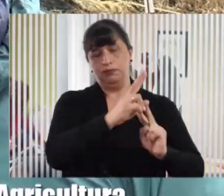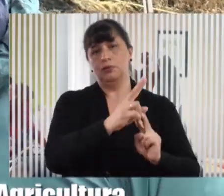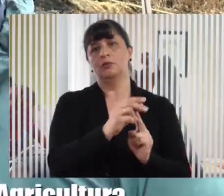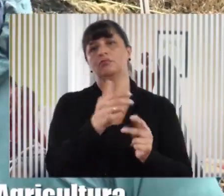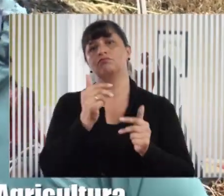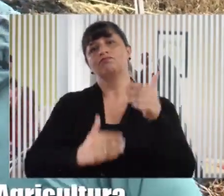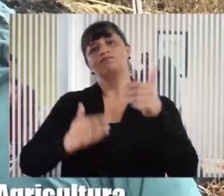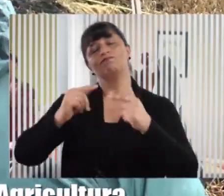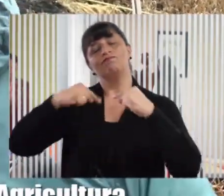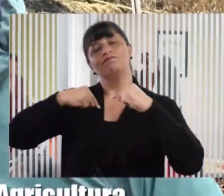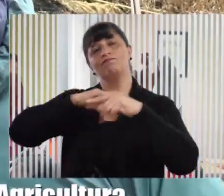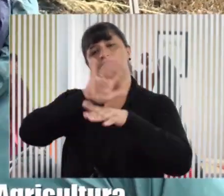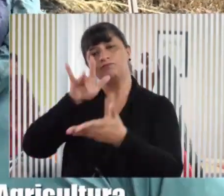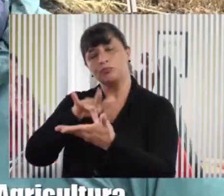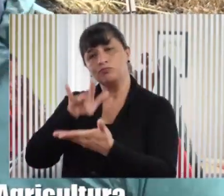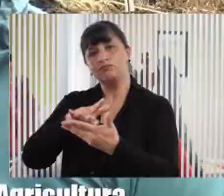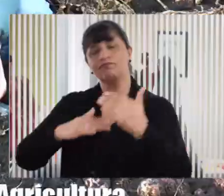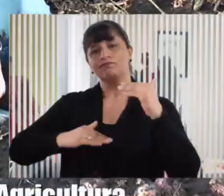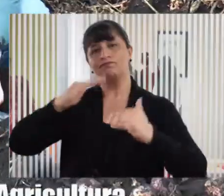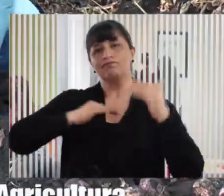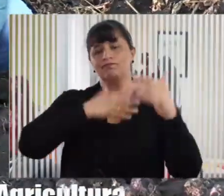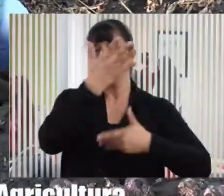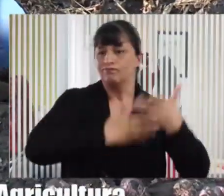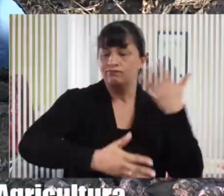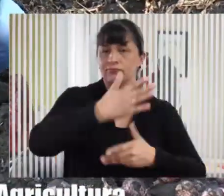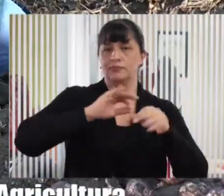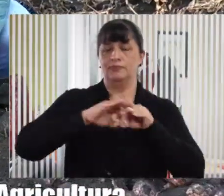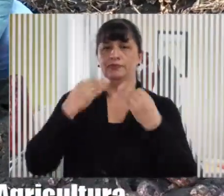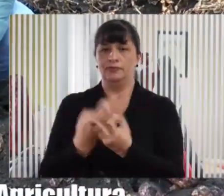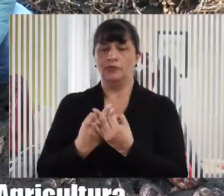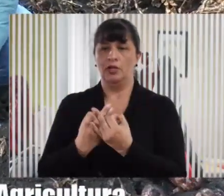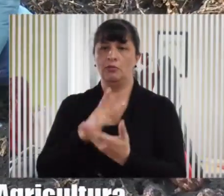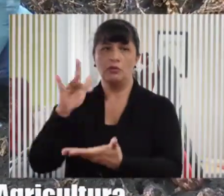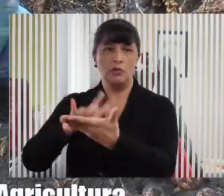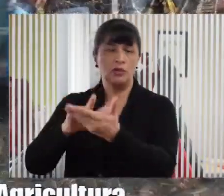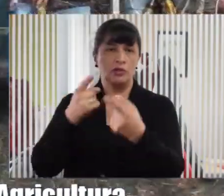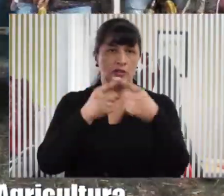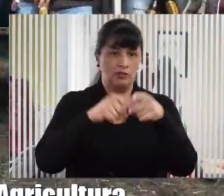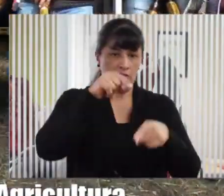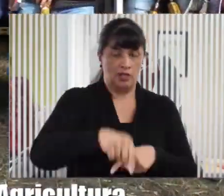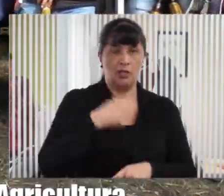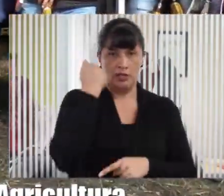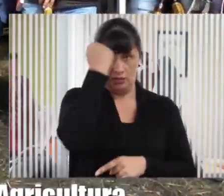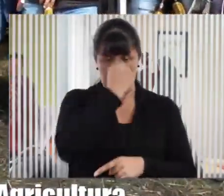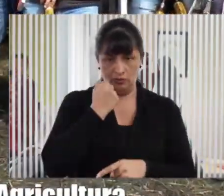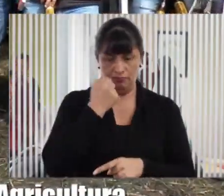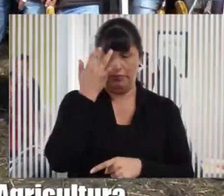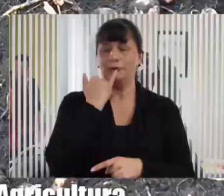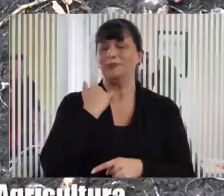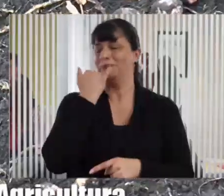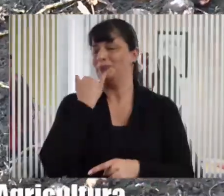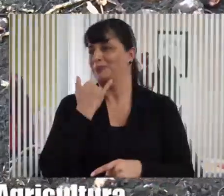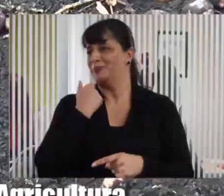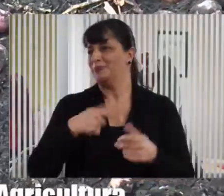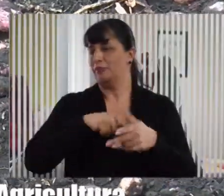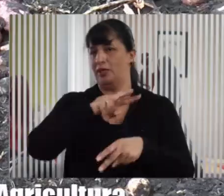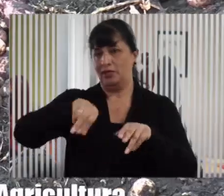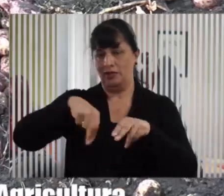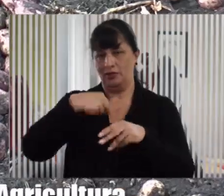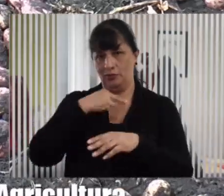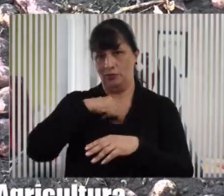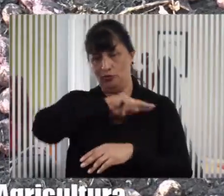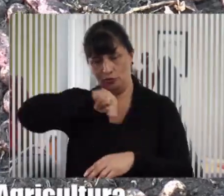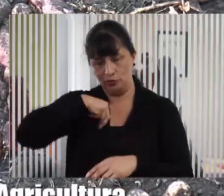se comparta en familia, para que se integren los diferentes sectores de nuestro municipio en torno a un producto que es emblemático para nosotros,